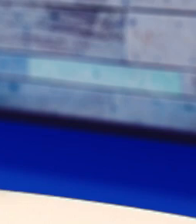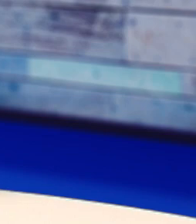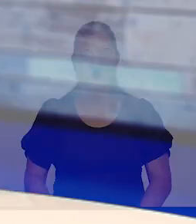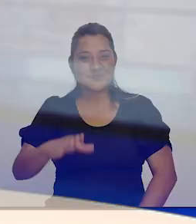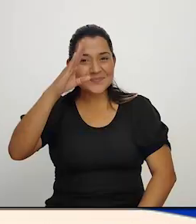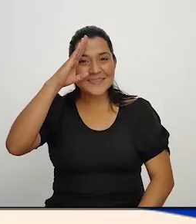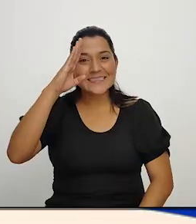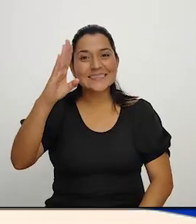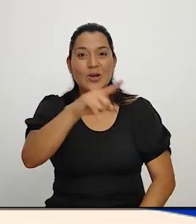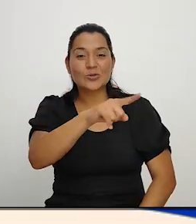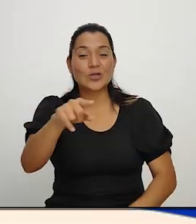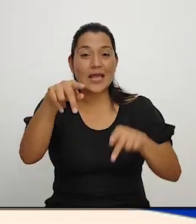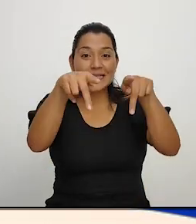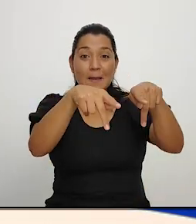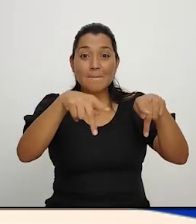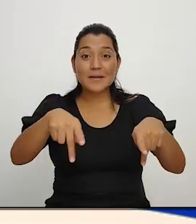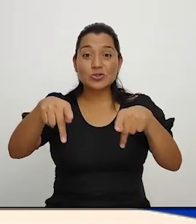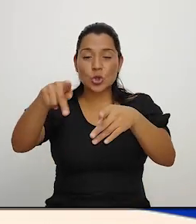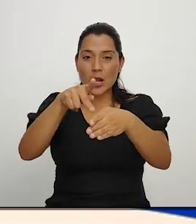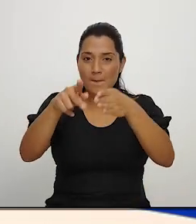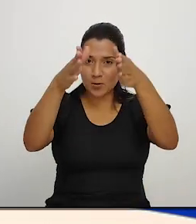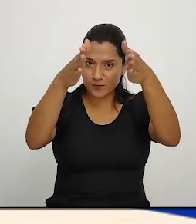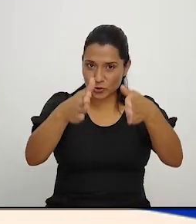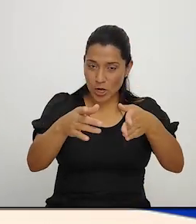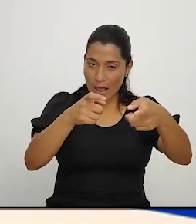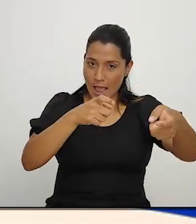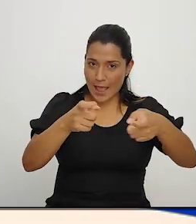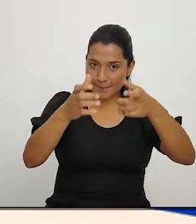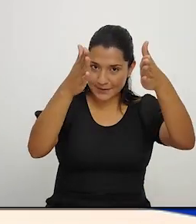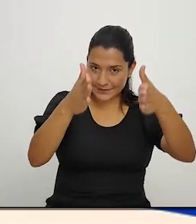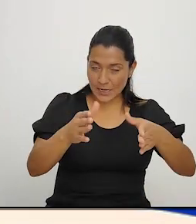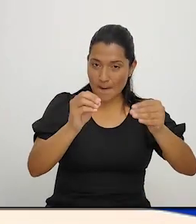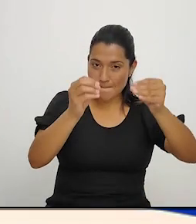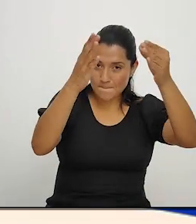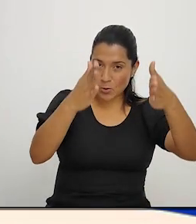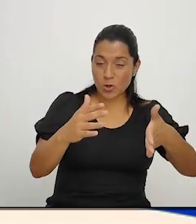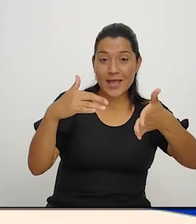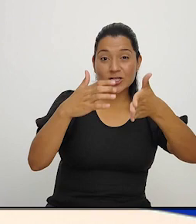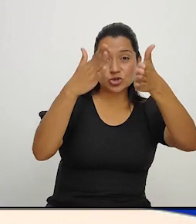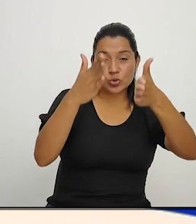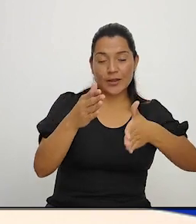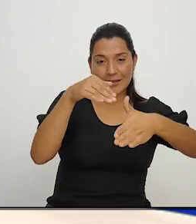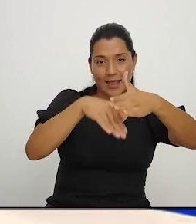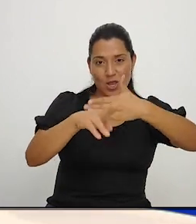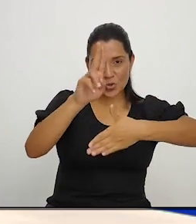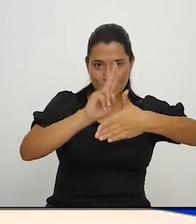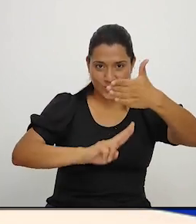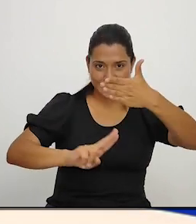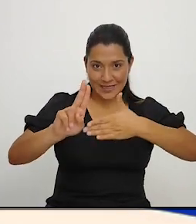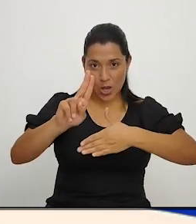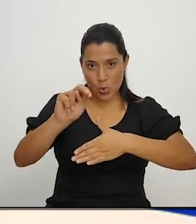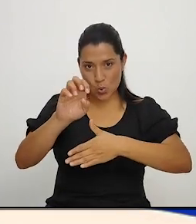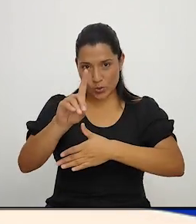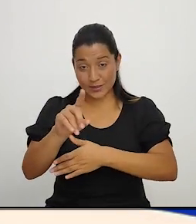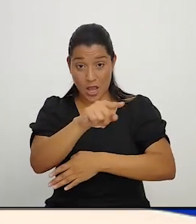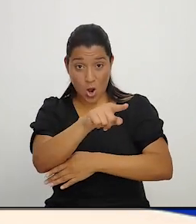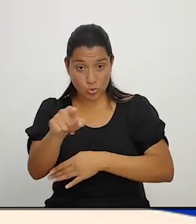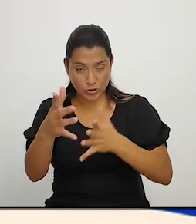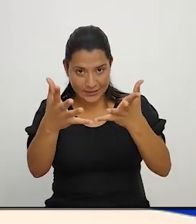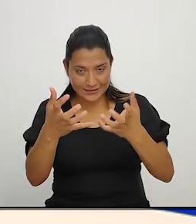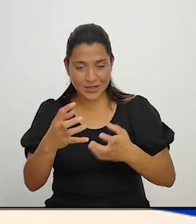Saludos personas profesionales administrativos docentes y estudiantes de la unet a ustedes quiero